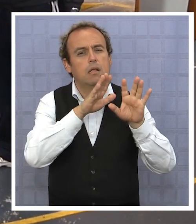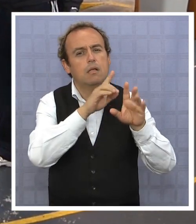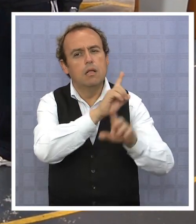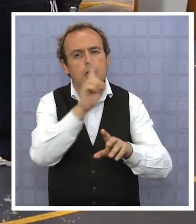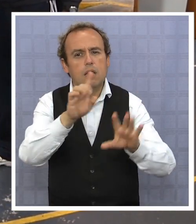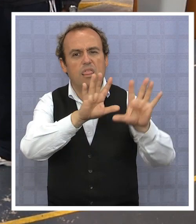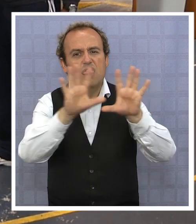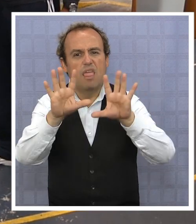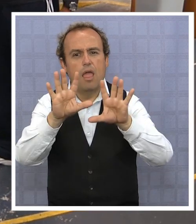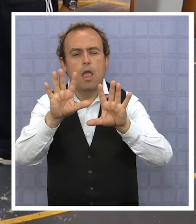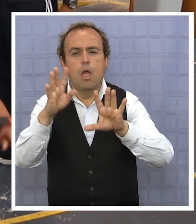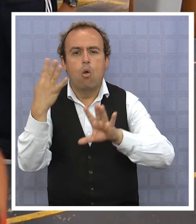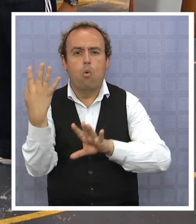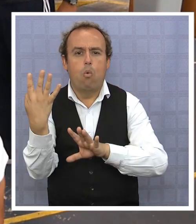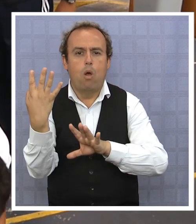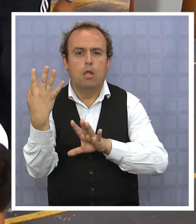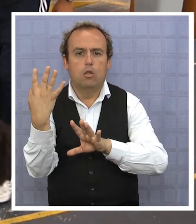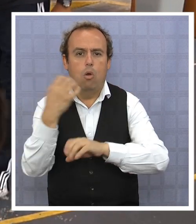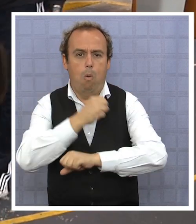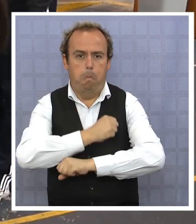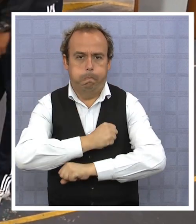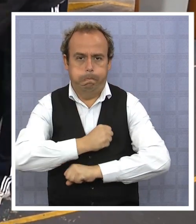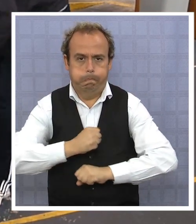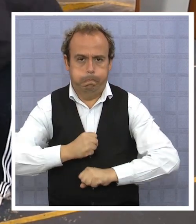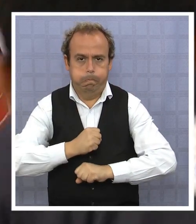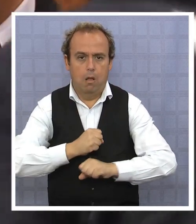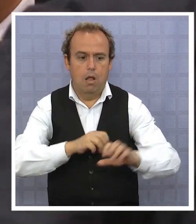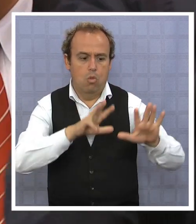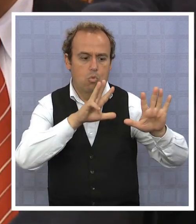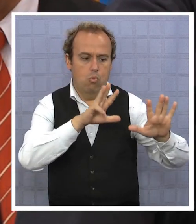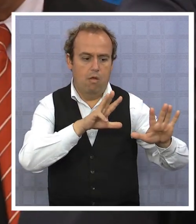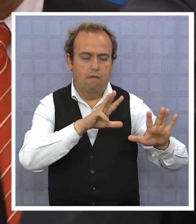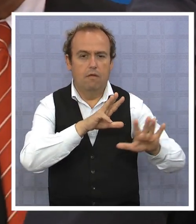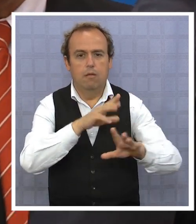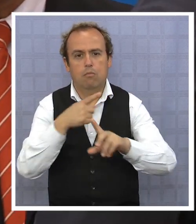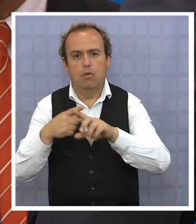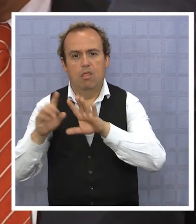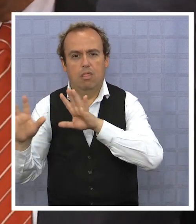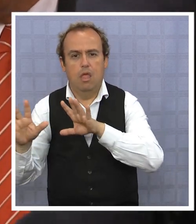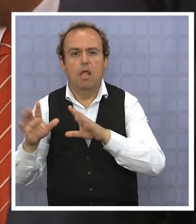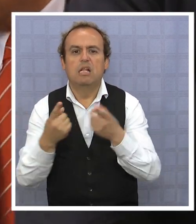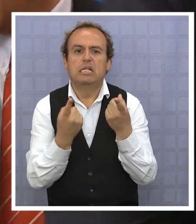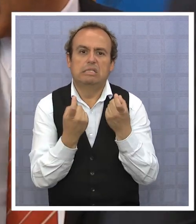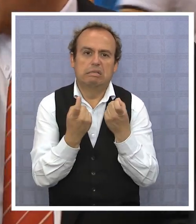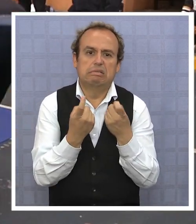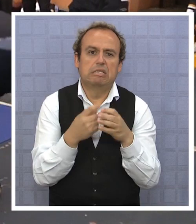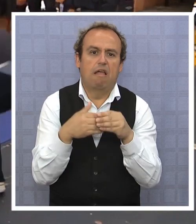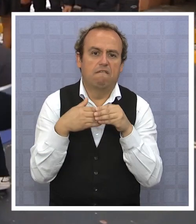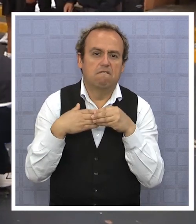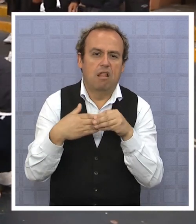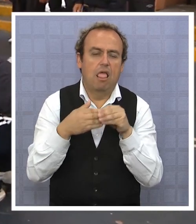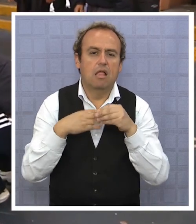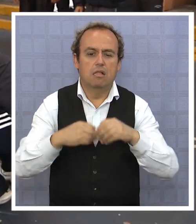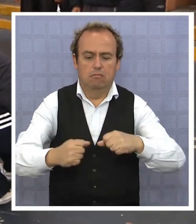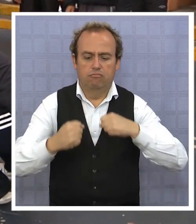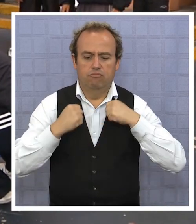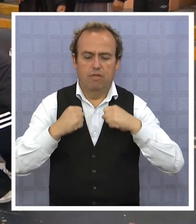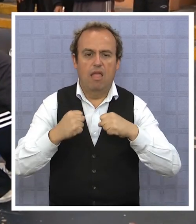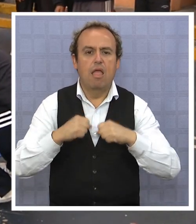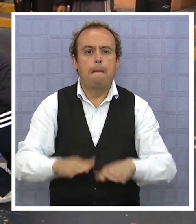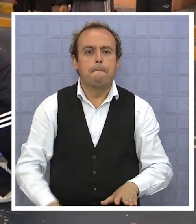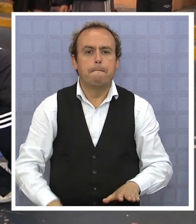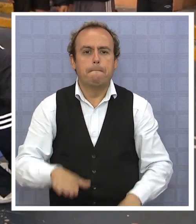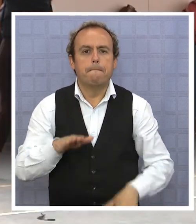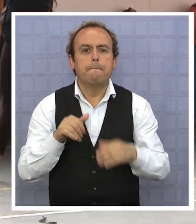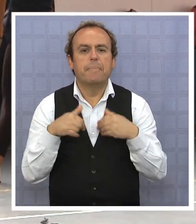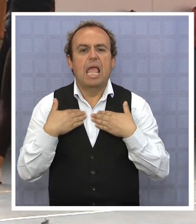alumnos, 4 presentaban obesidad. 9 de cada 10 necesitan mejorar su flexibilidad y fuerza de brazos y piernas, entre